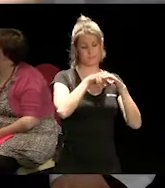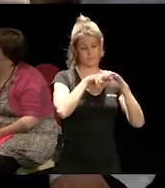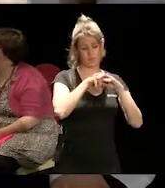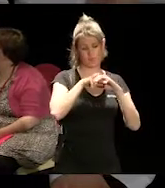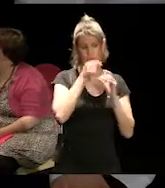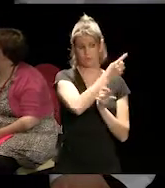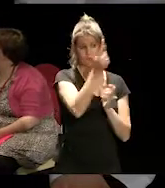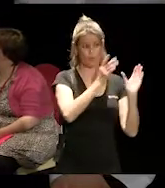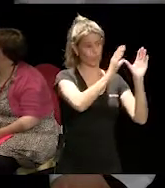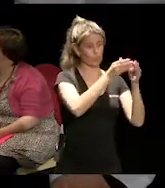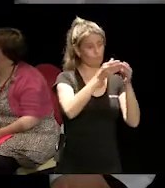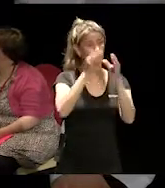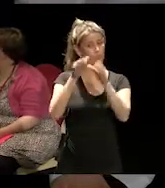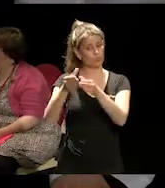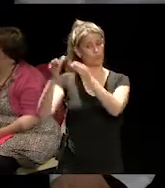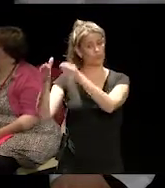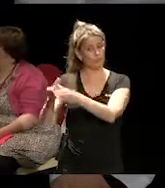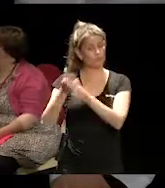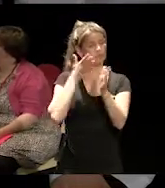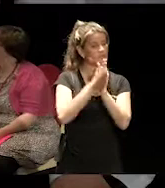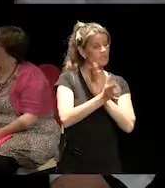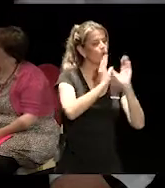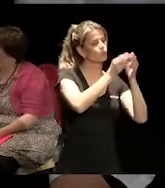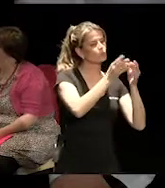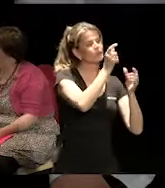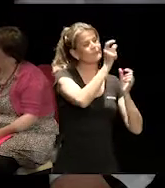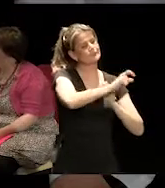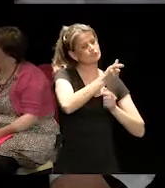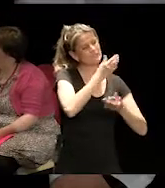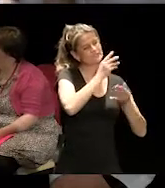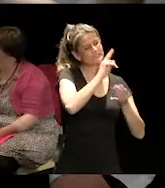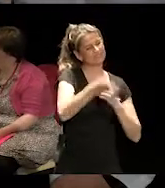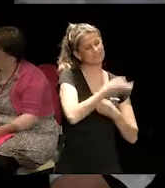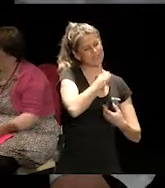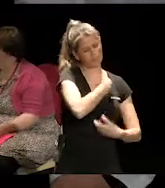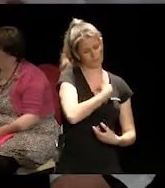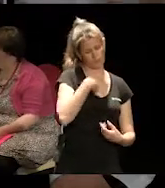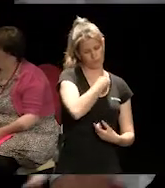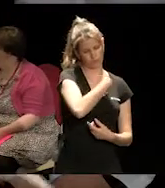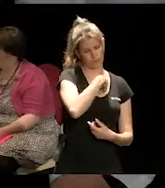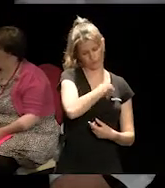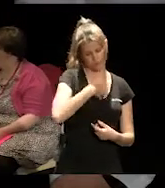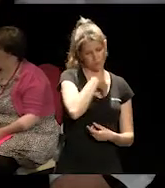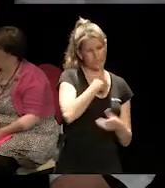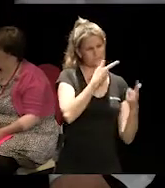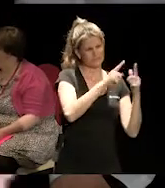trabajaba con un grupo de personas con diversidad funcional y en total han sido unos 140 músicos de las diferentes